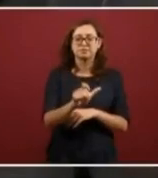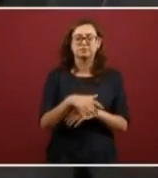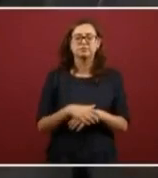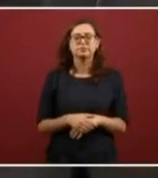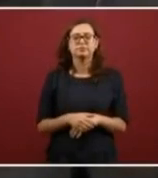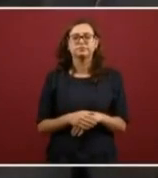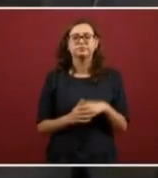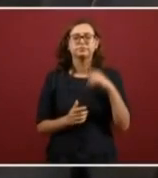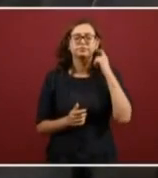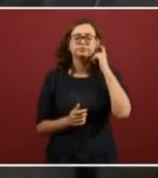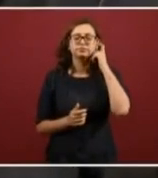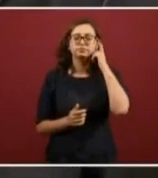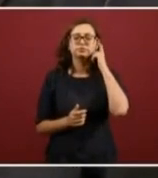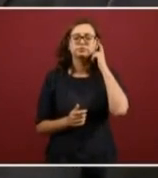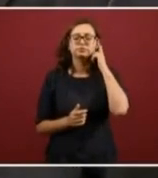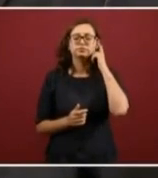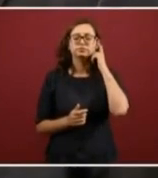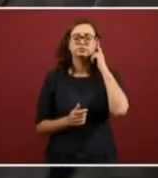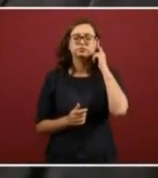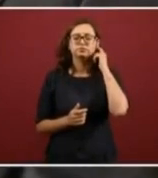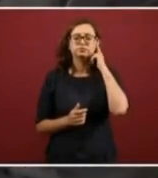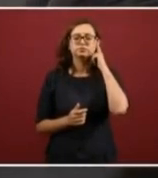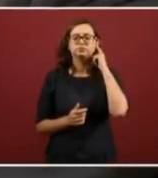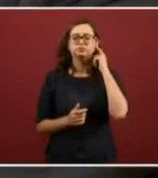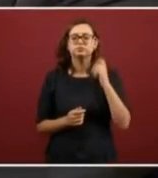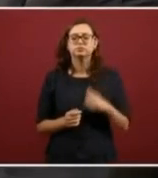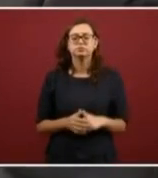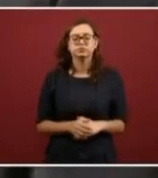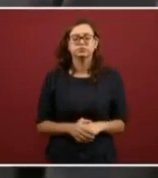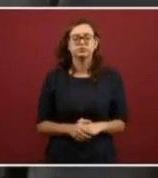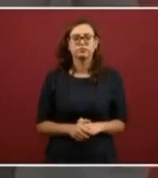Y la estrategia es